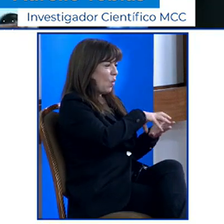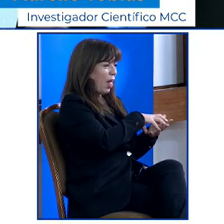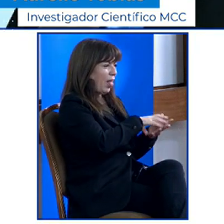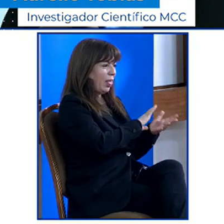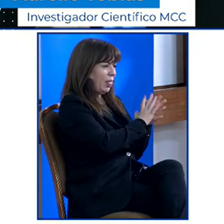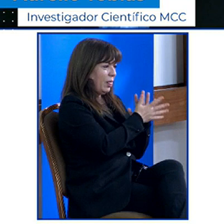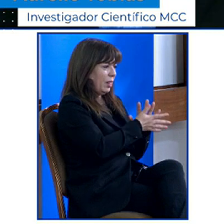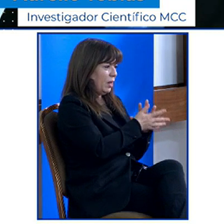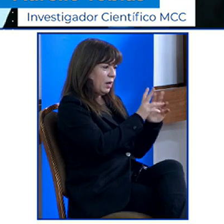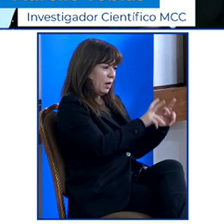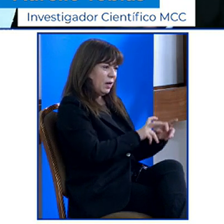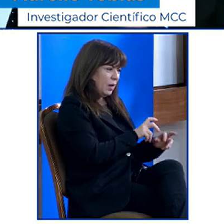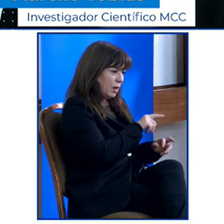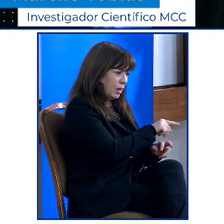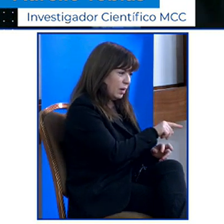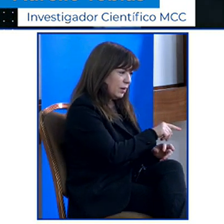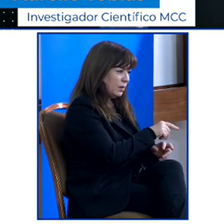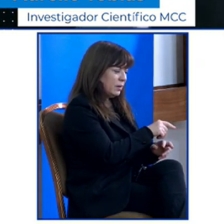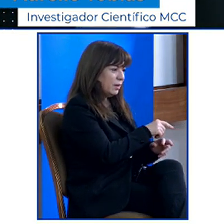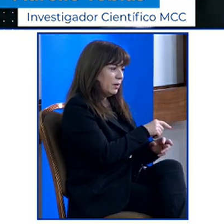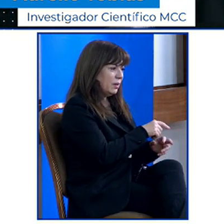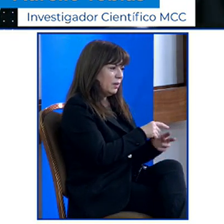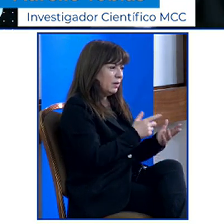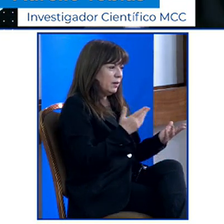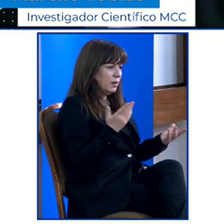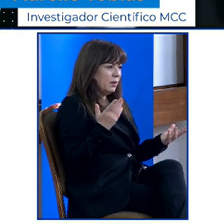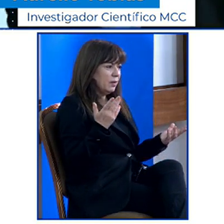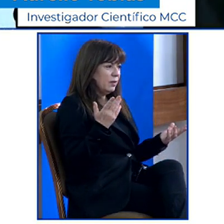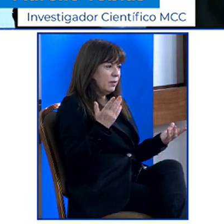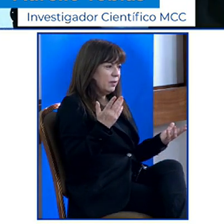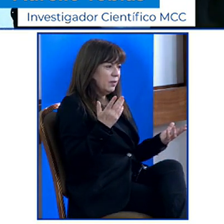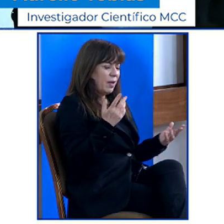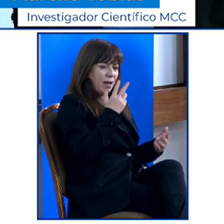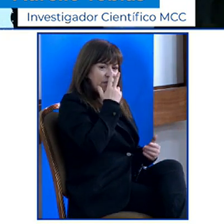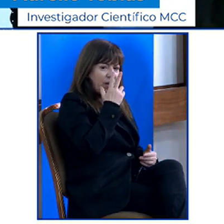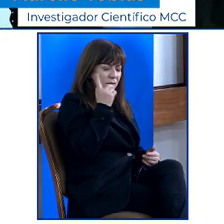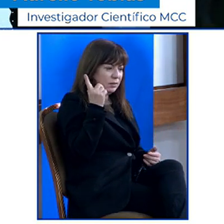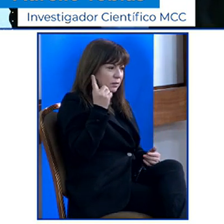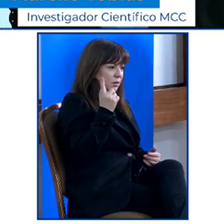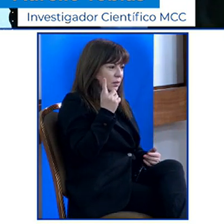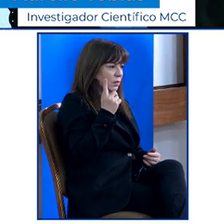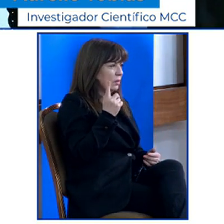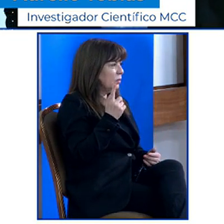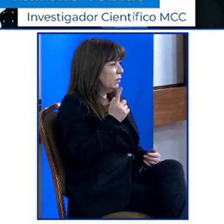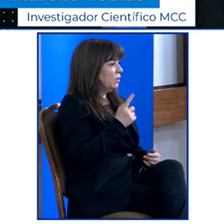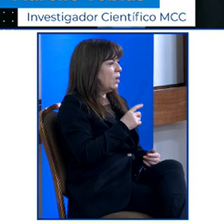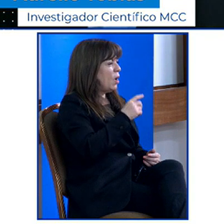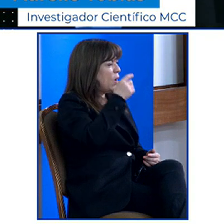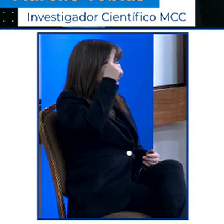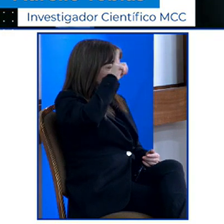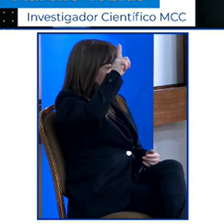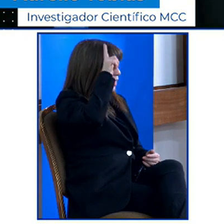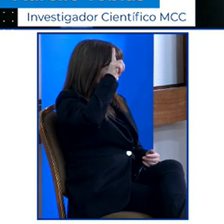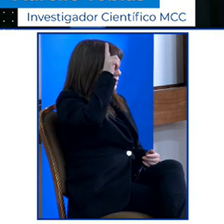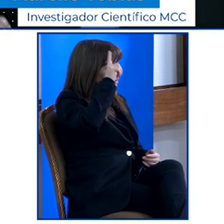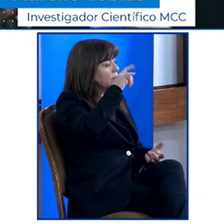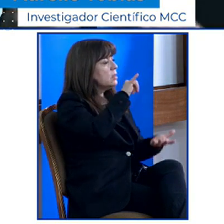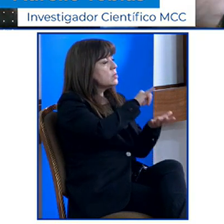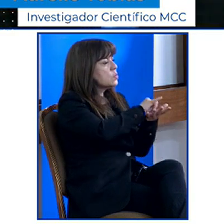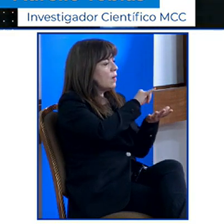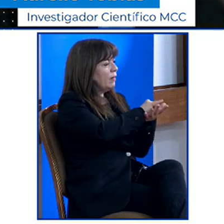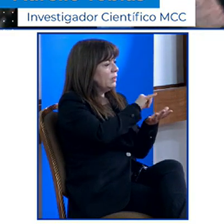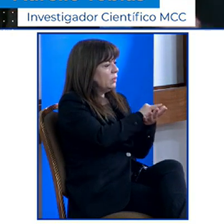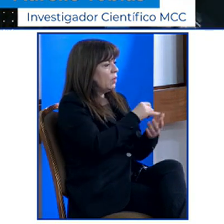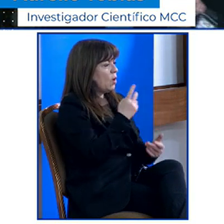de 2 ciudades que si las gafas, si no recuerdo mal, creo que son Londres y Nueva York,